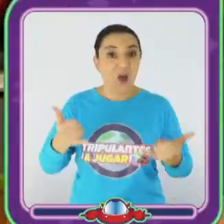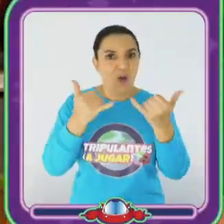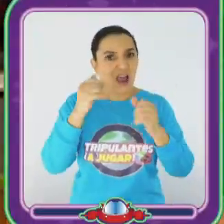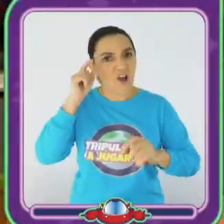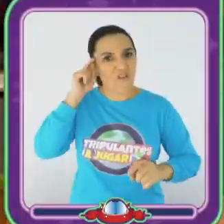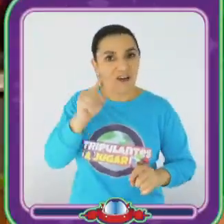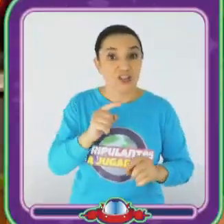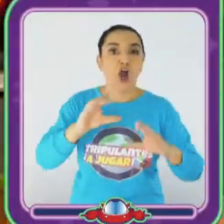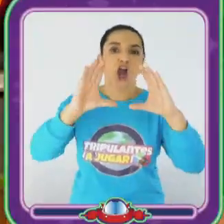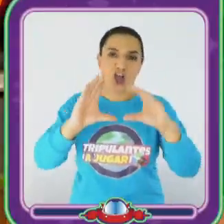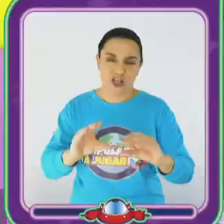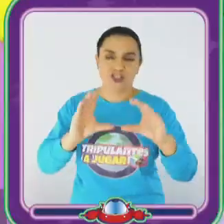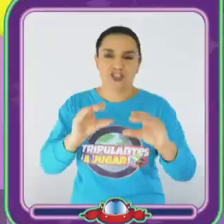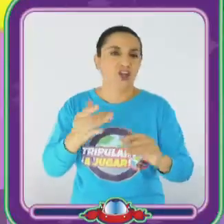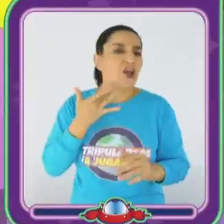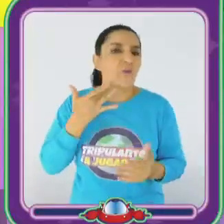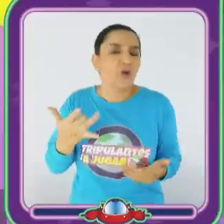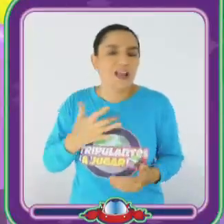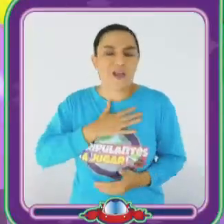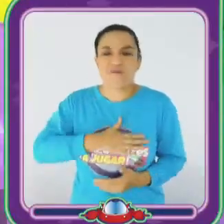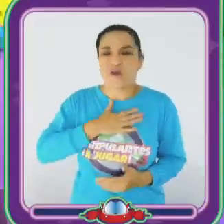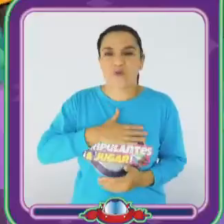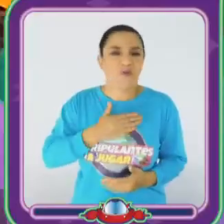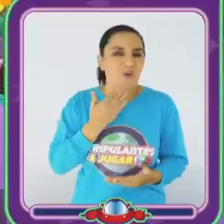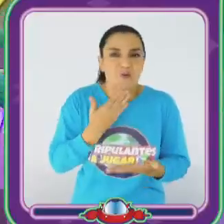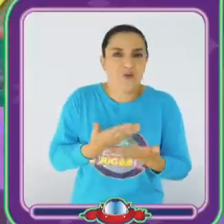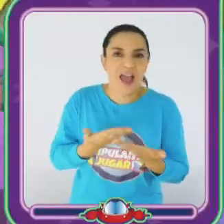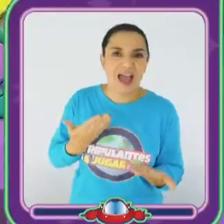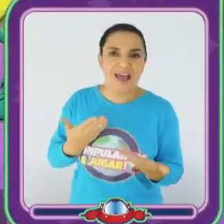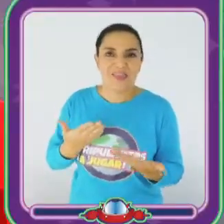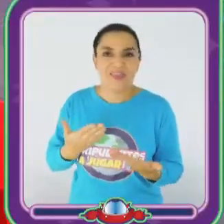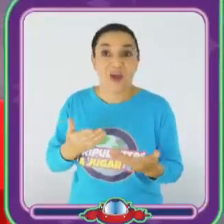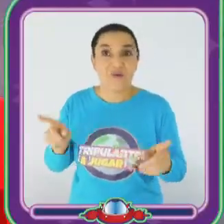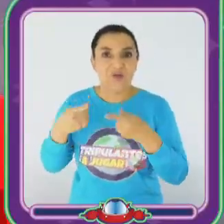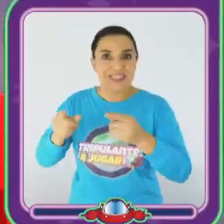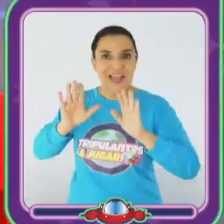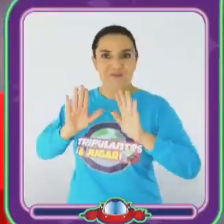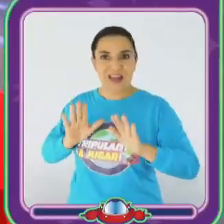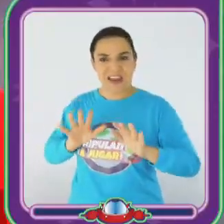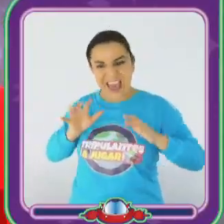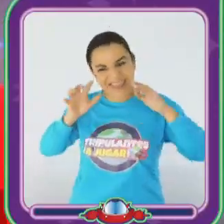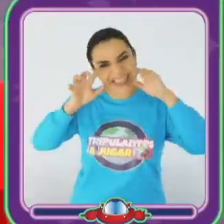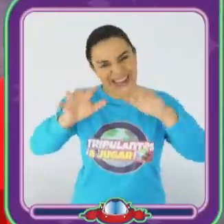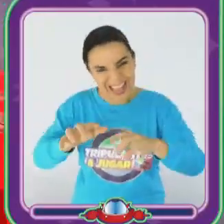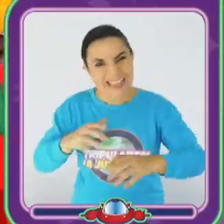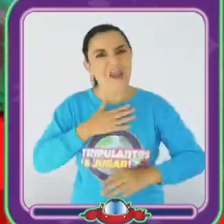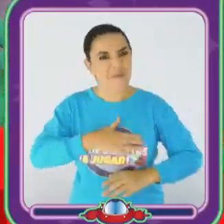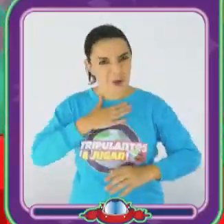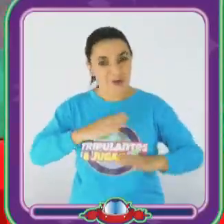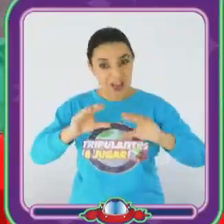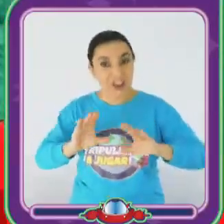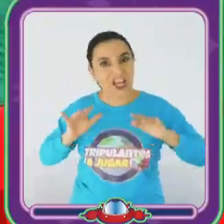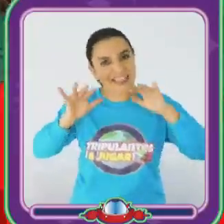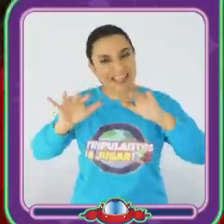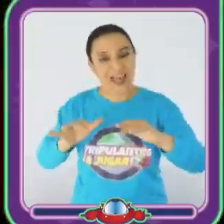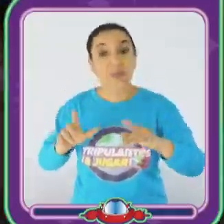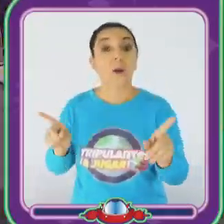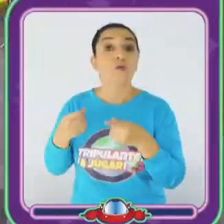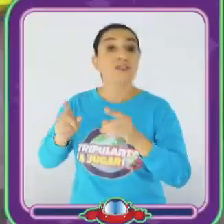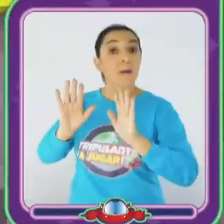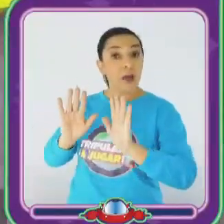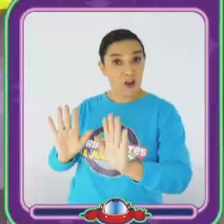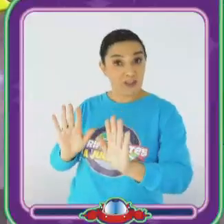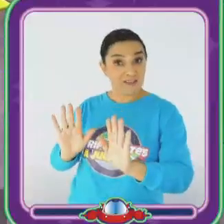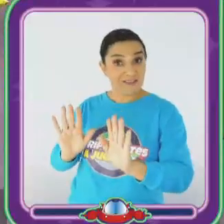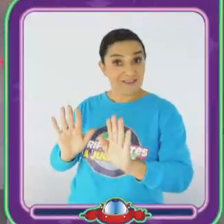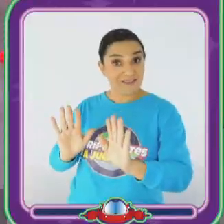Mi juego favorito fue el de los colchones. ¿Pero la música? Porque me gustó mucho cuando paraba la música había que tirarse a los colchones. Me gusta tirarme. ¡Pero la